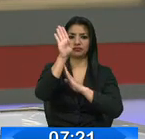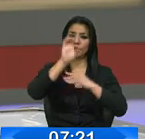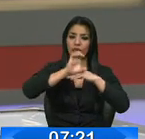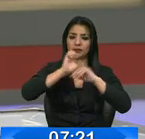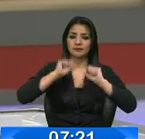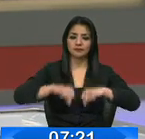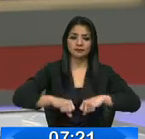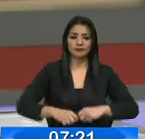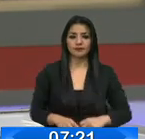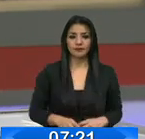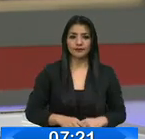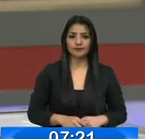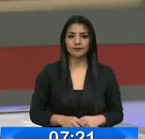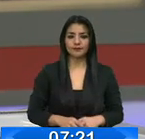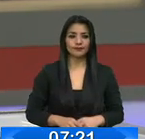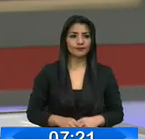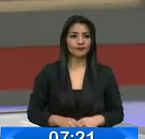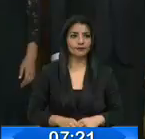de nuestro país. Veamos.